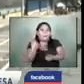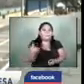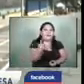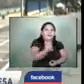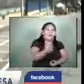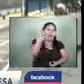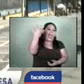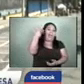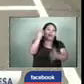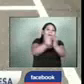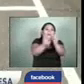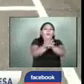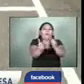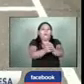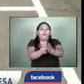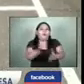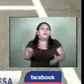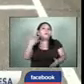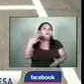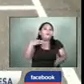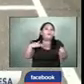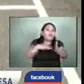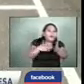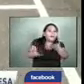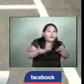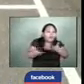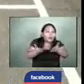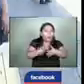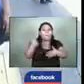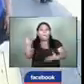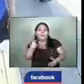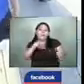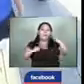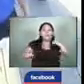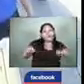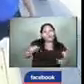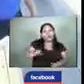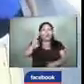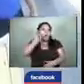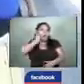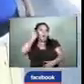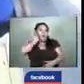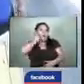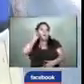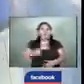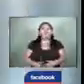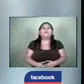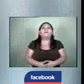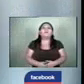afectados por el incendio en el mercado San Miguelito, artistas y jóvenes, ya le contamos.